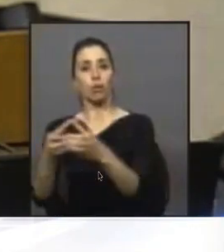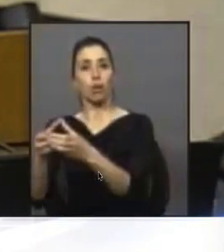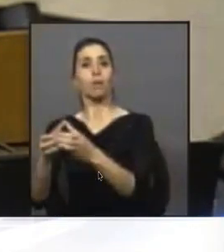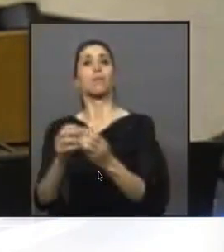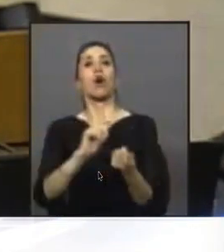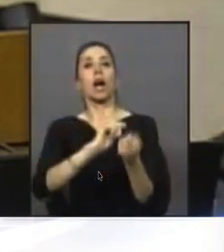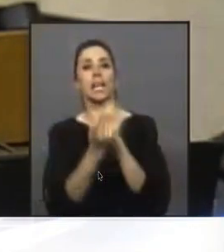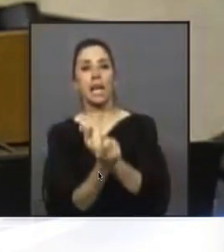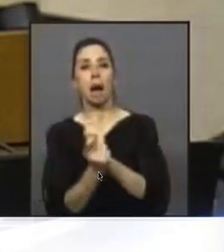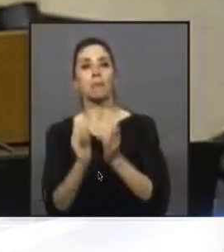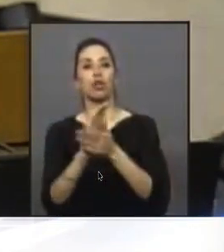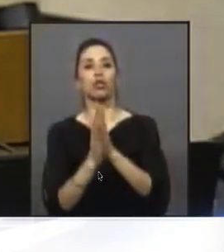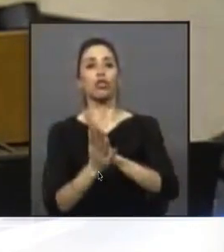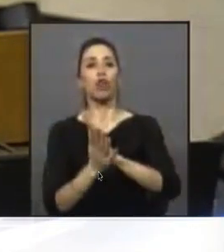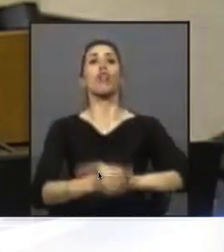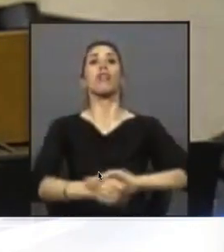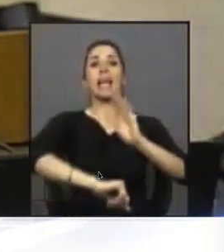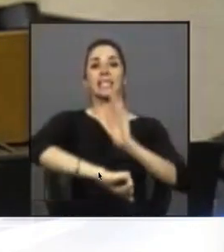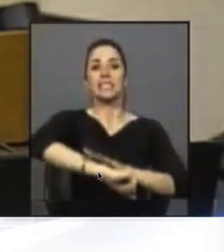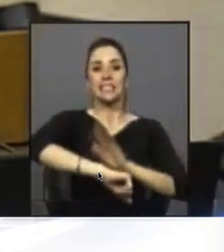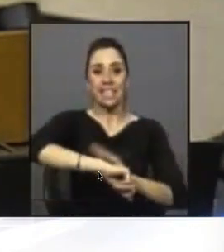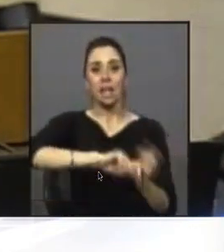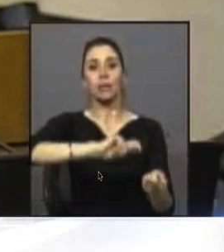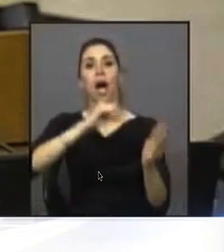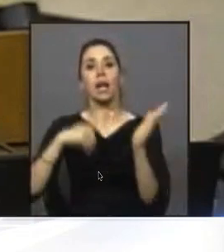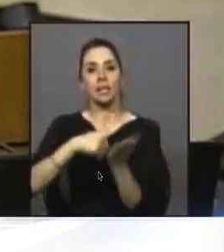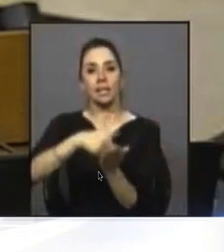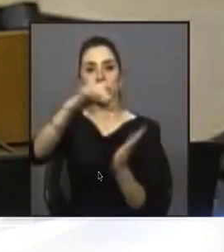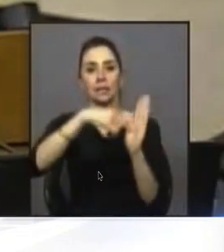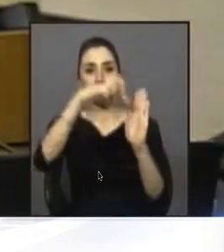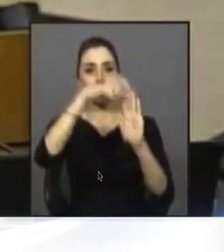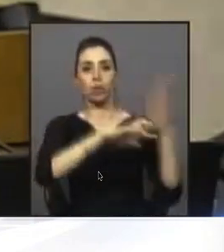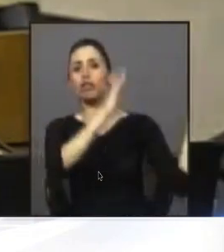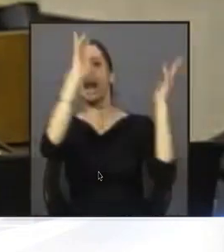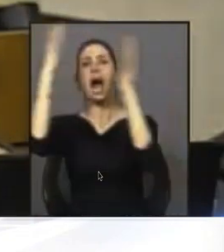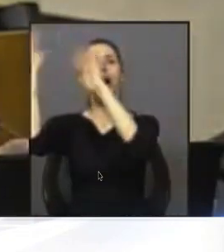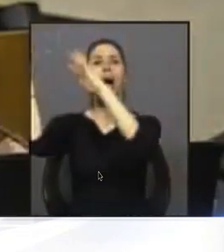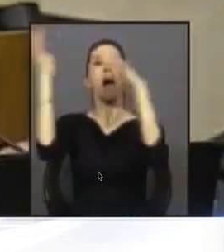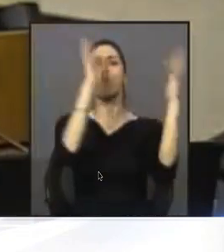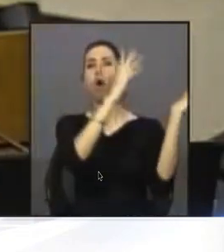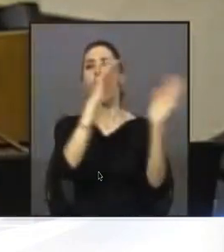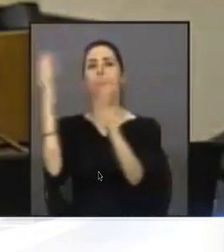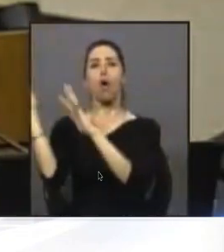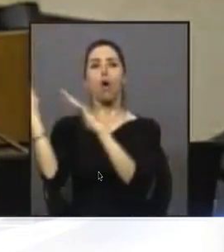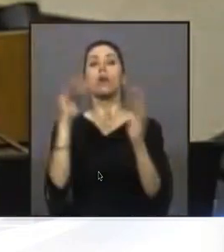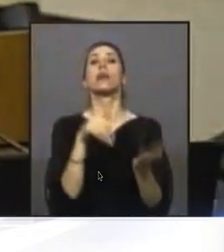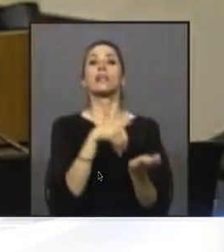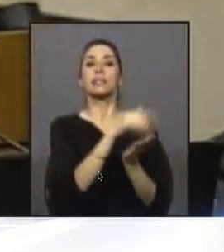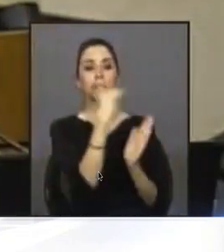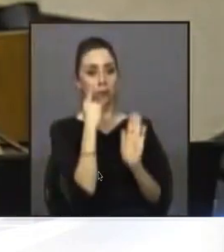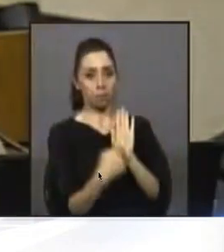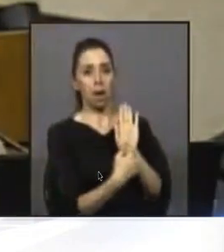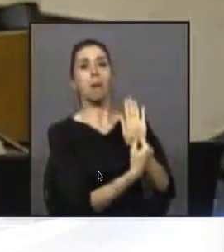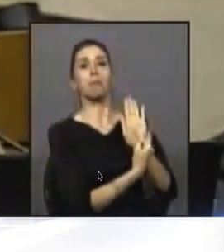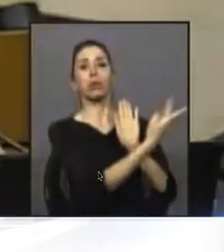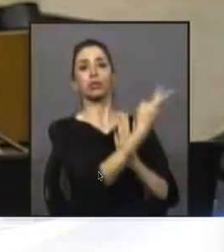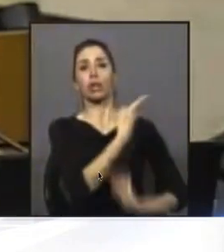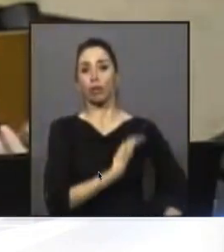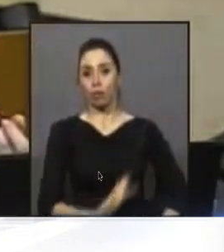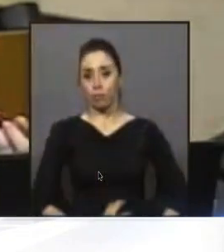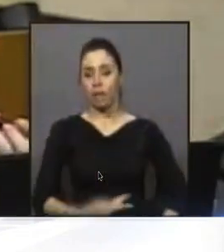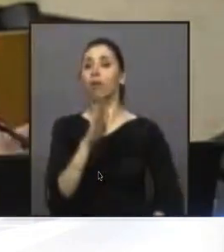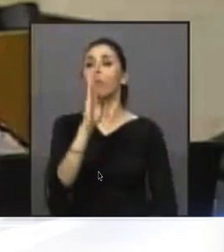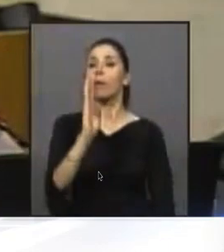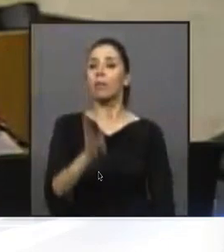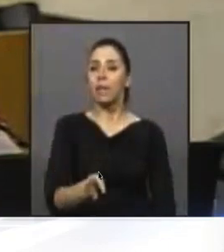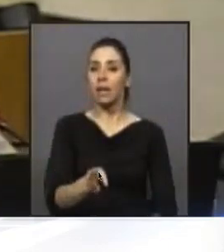progresistas, a toda la izquierda, a rechazar este proyecto como una señal al gobierno del gobierno que